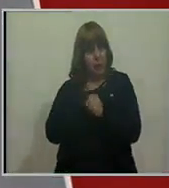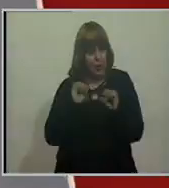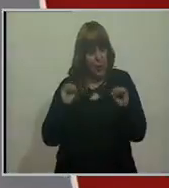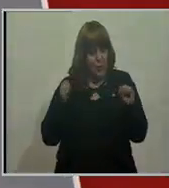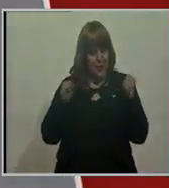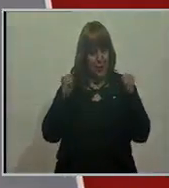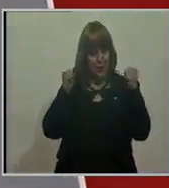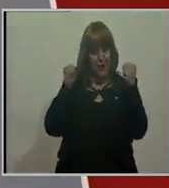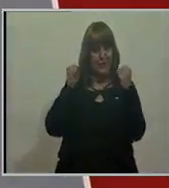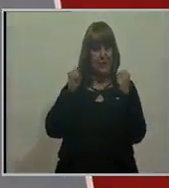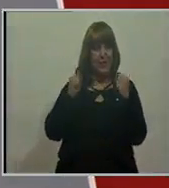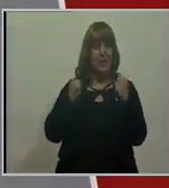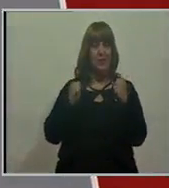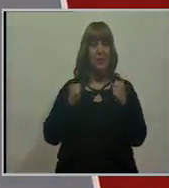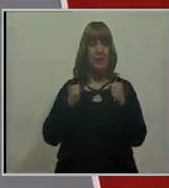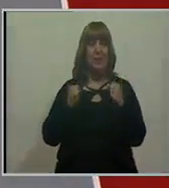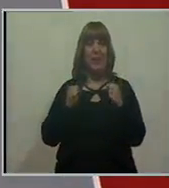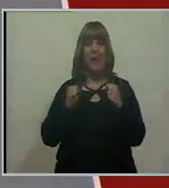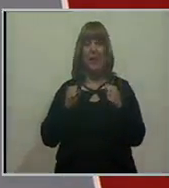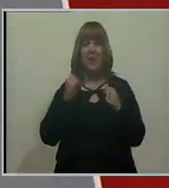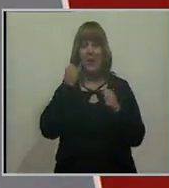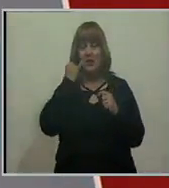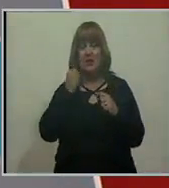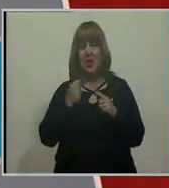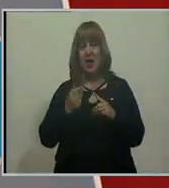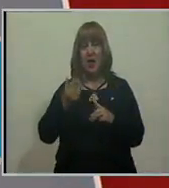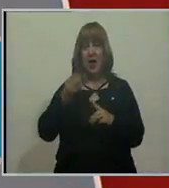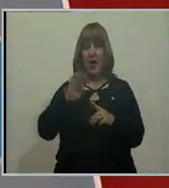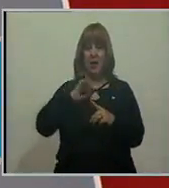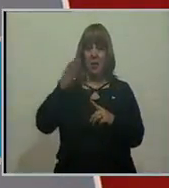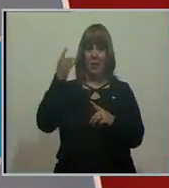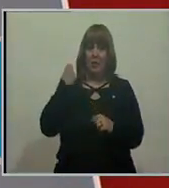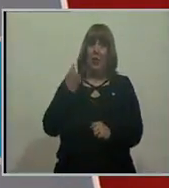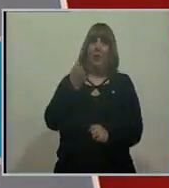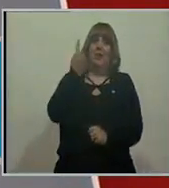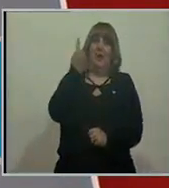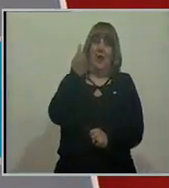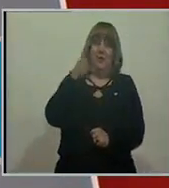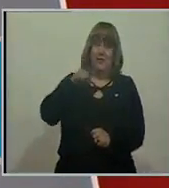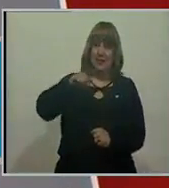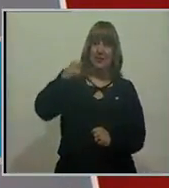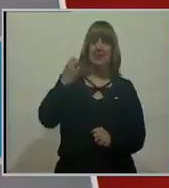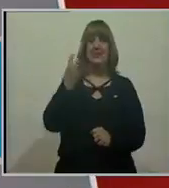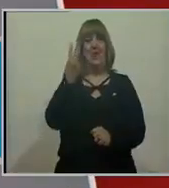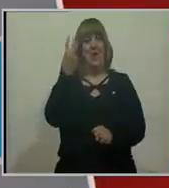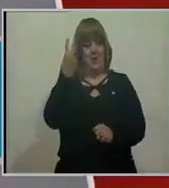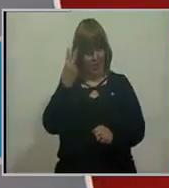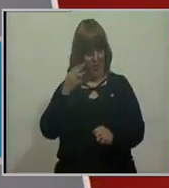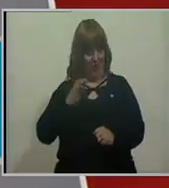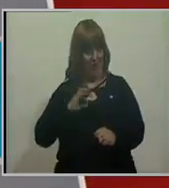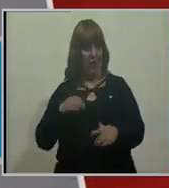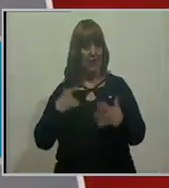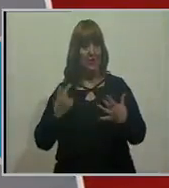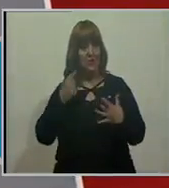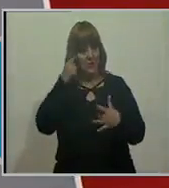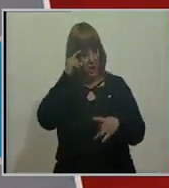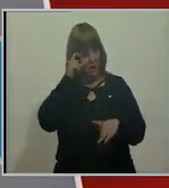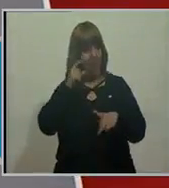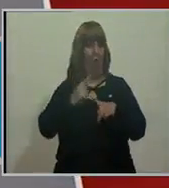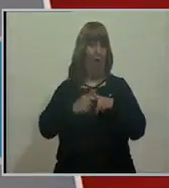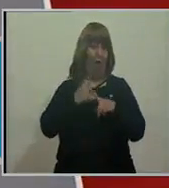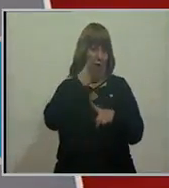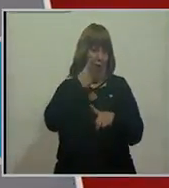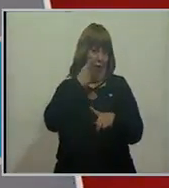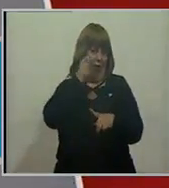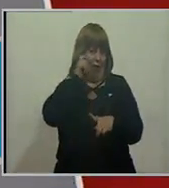pero estamos menos nerviosos que el año pasado, porque este año, viste, es como que ya tenés un montón de experiencia y